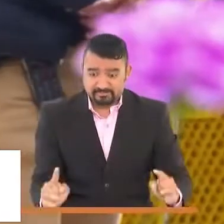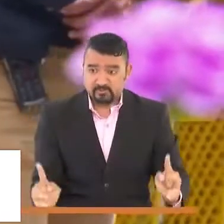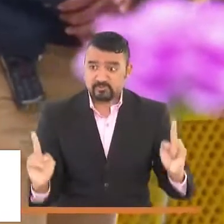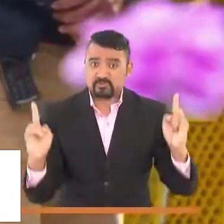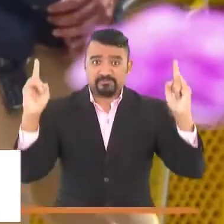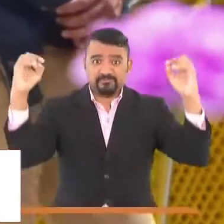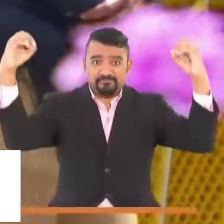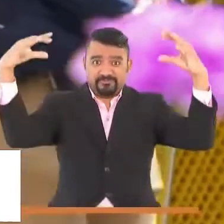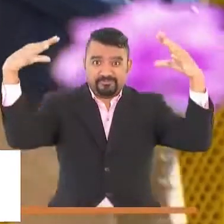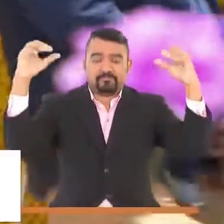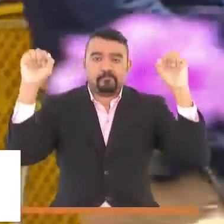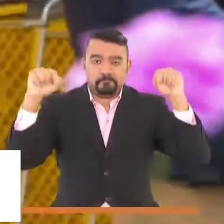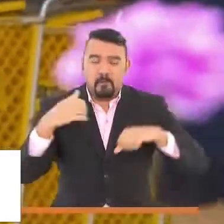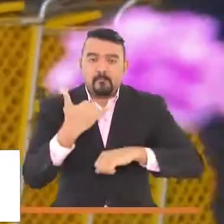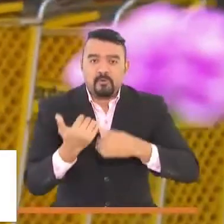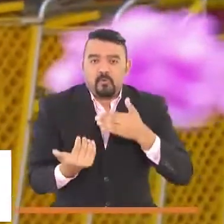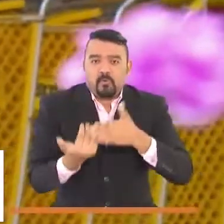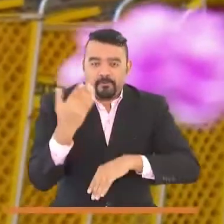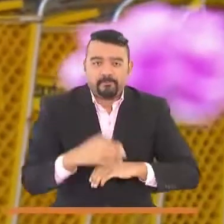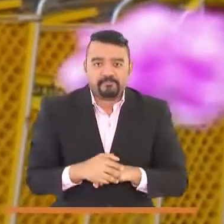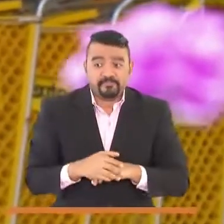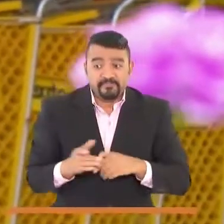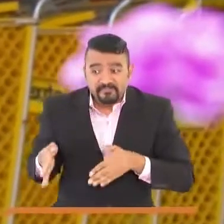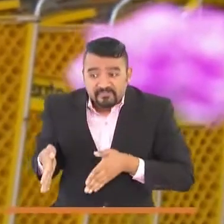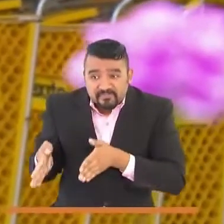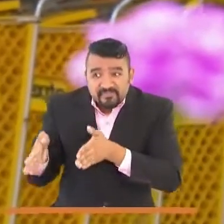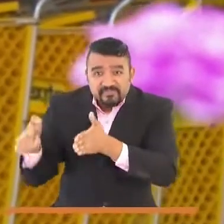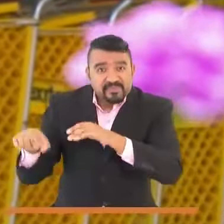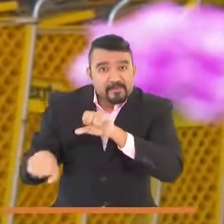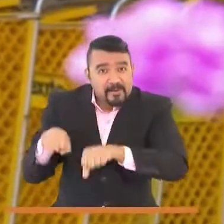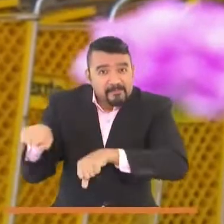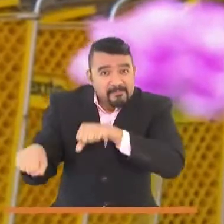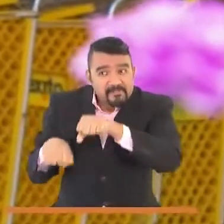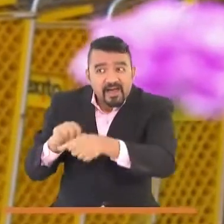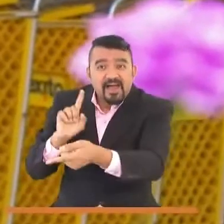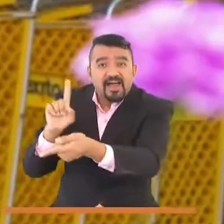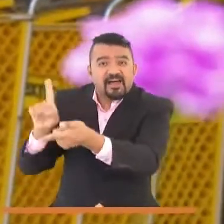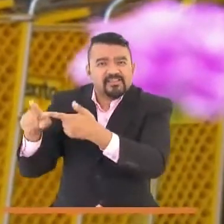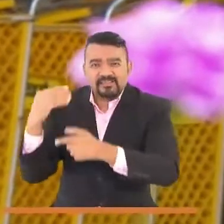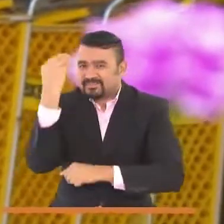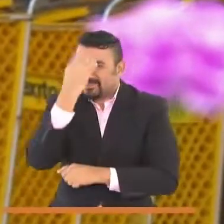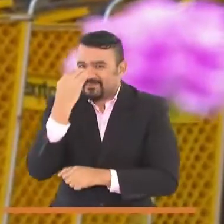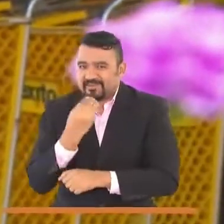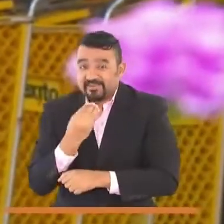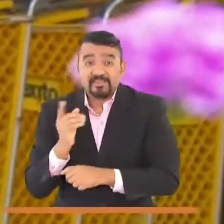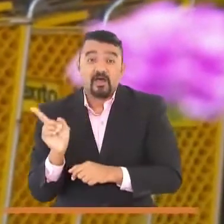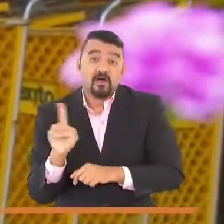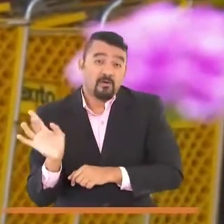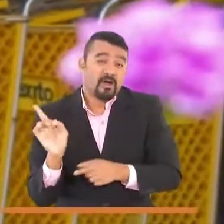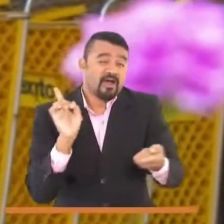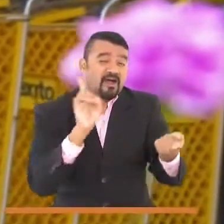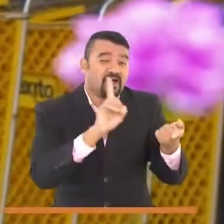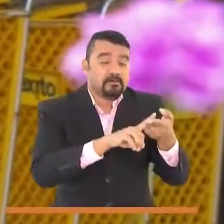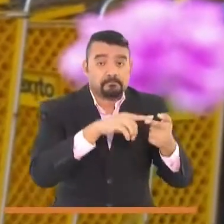también el tema de las ciclorrutas, conectará entre con Sabaneta y al norte con Medellín, y un tema de red peatonal